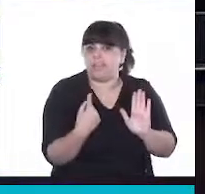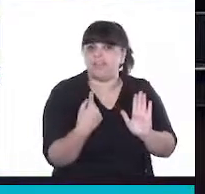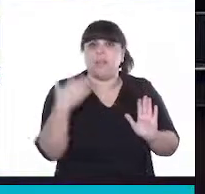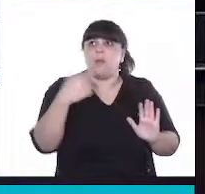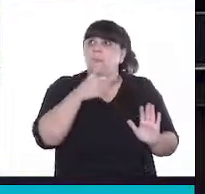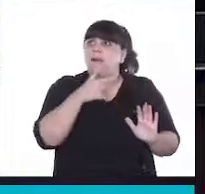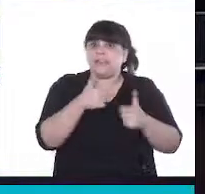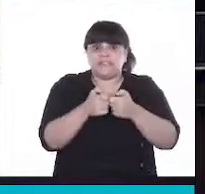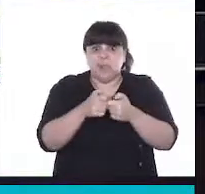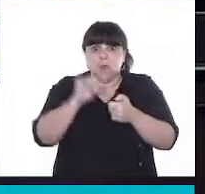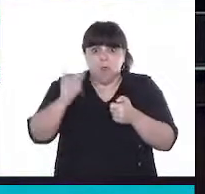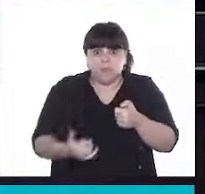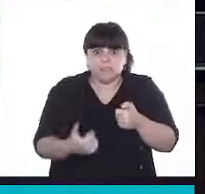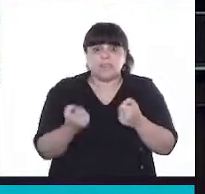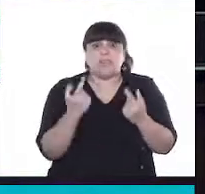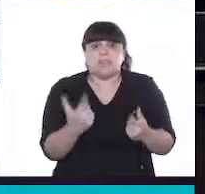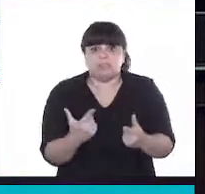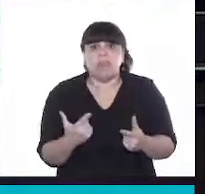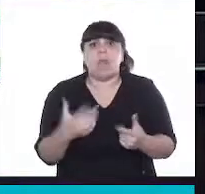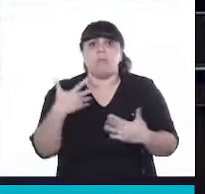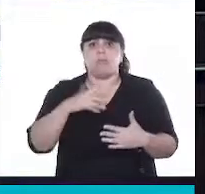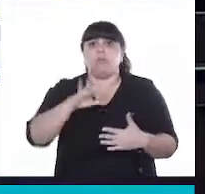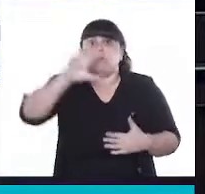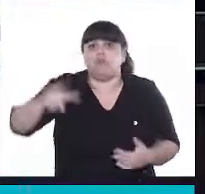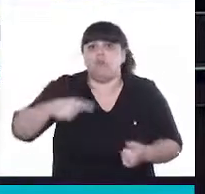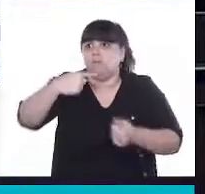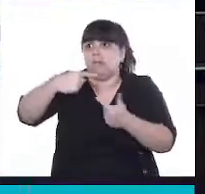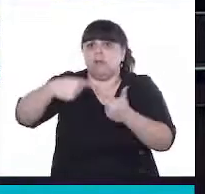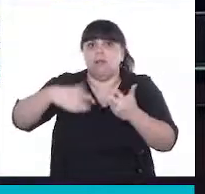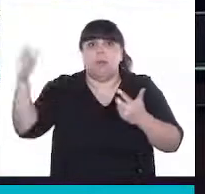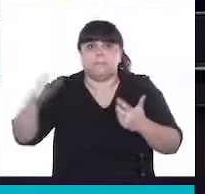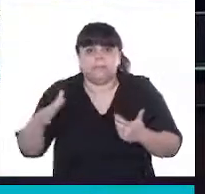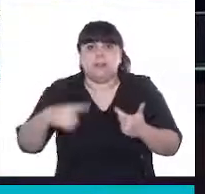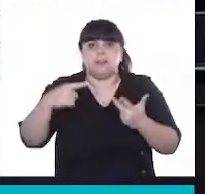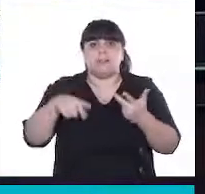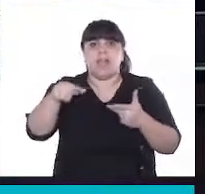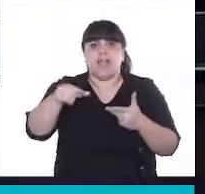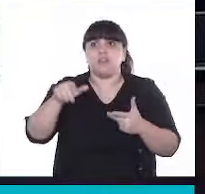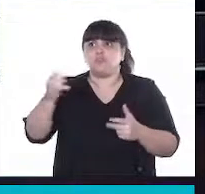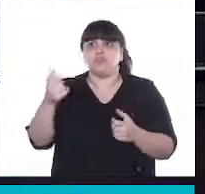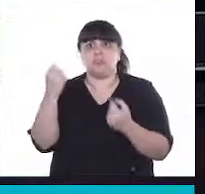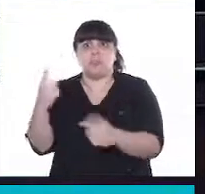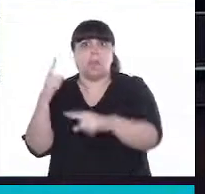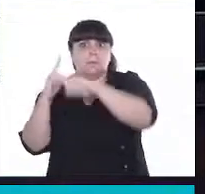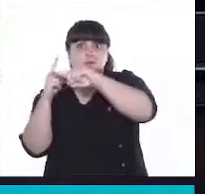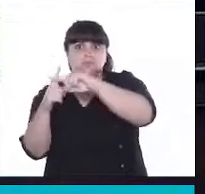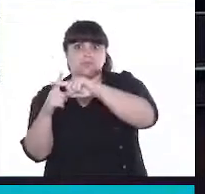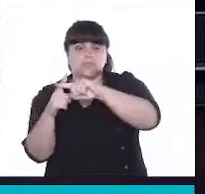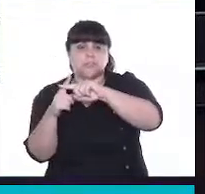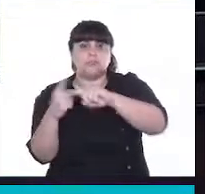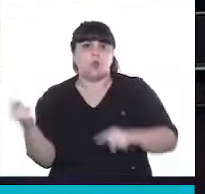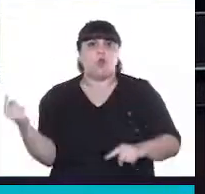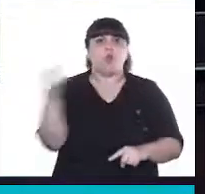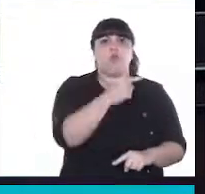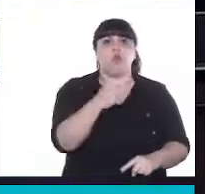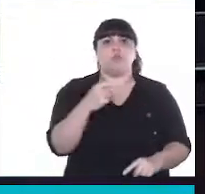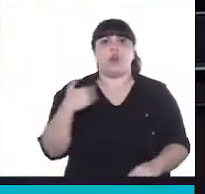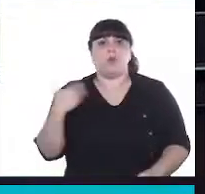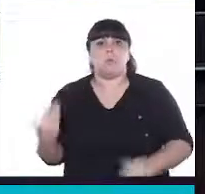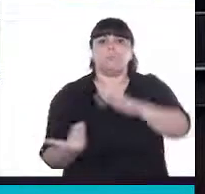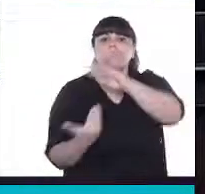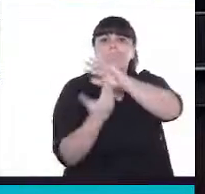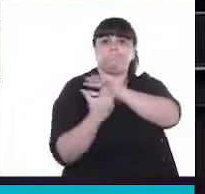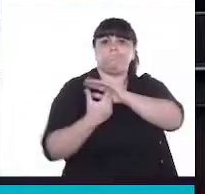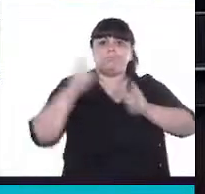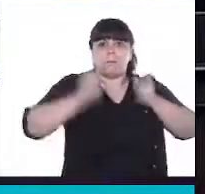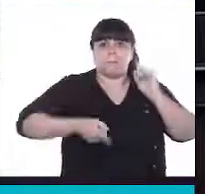permanente para la población como le decía el diputado ranzini y debilita sobre todo toda idea la autoridad por eso nuestro